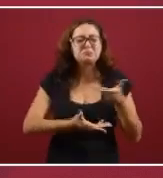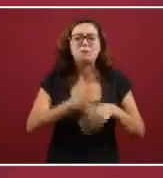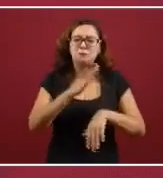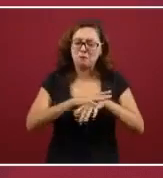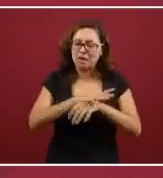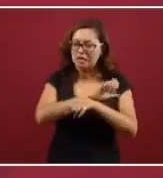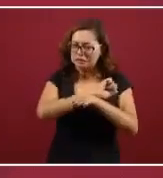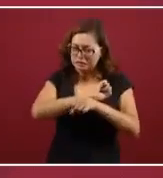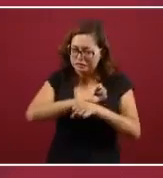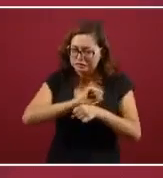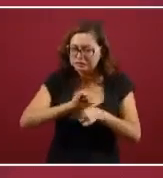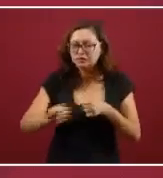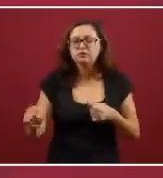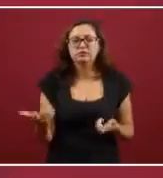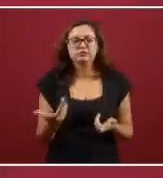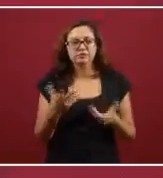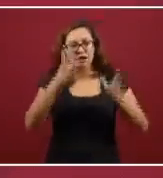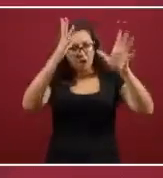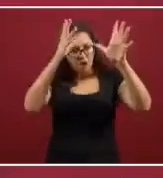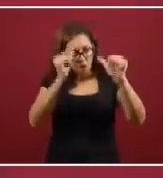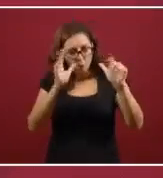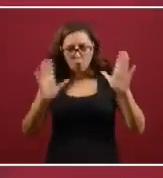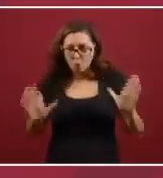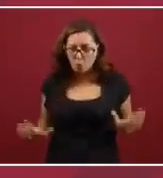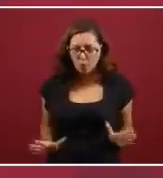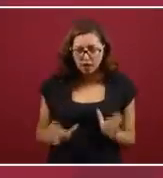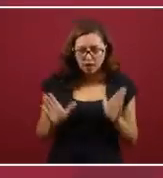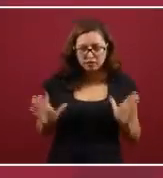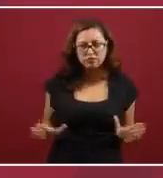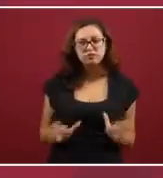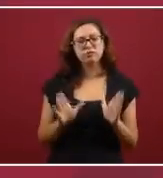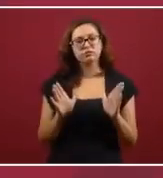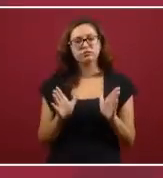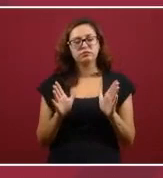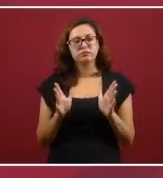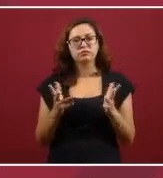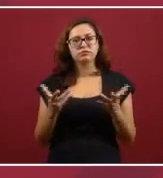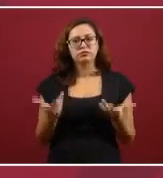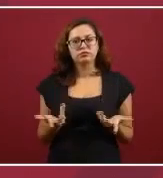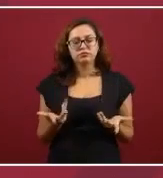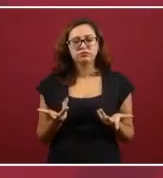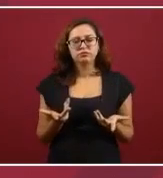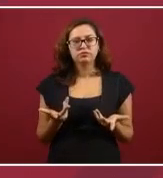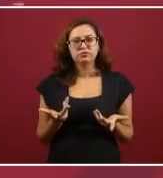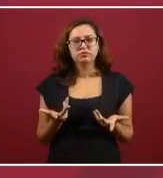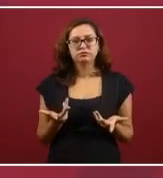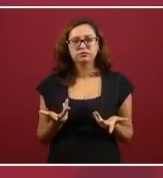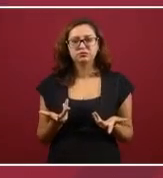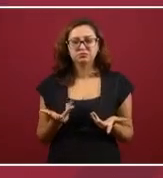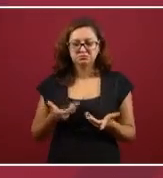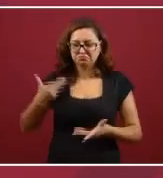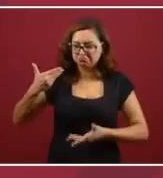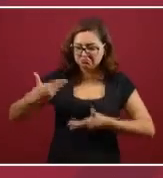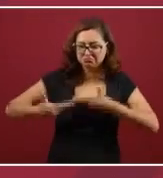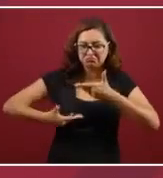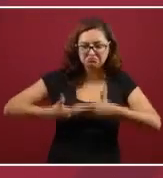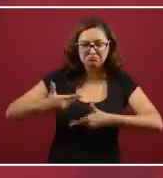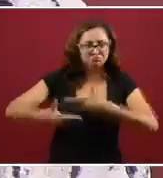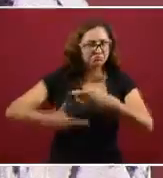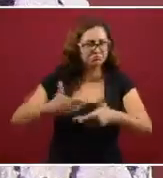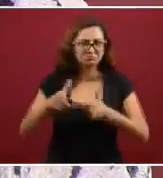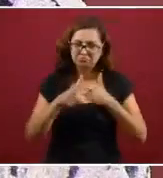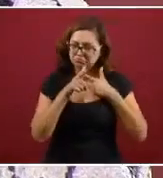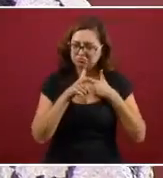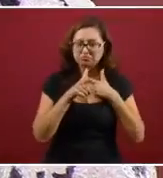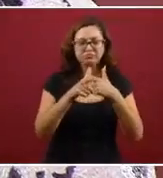y alentar un acuerdo que lleve a lo que pues ha venido ocurriendo en los últimos